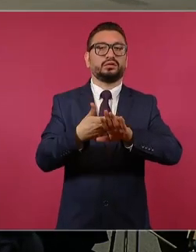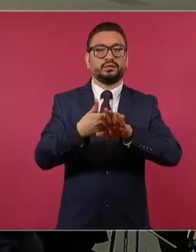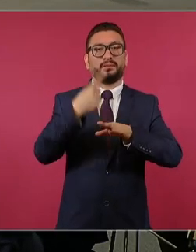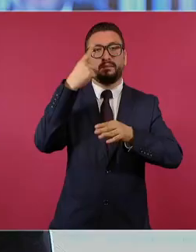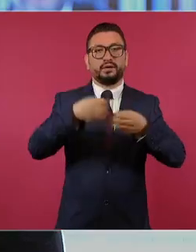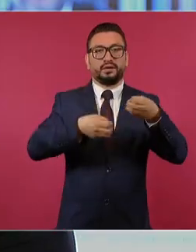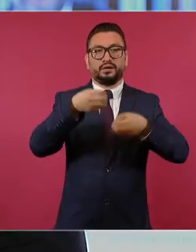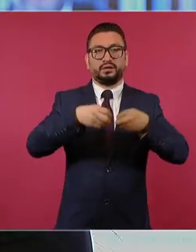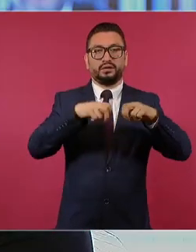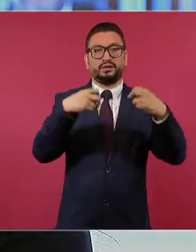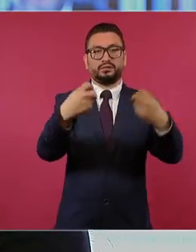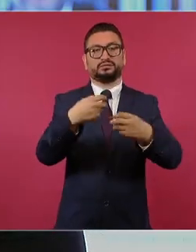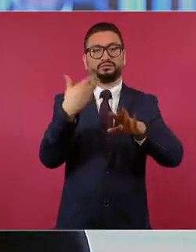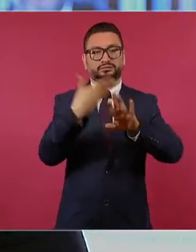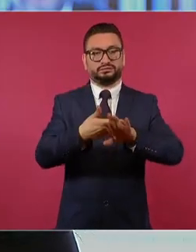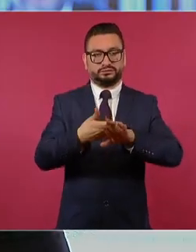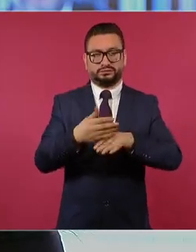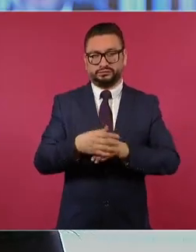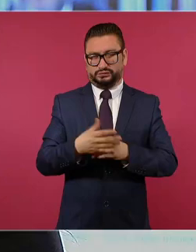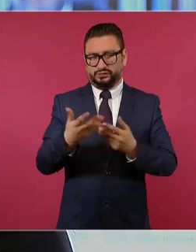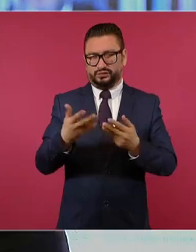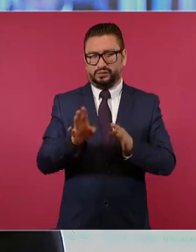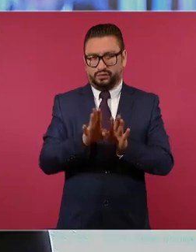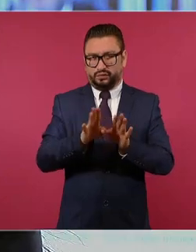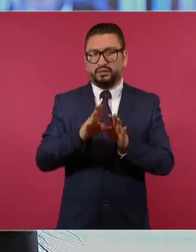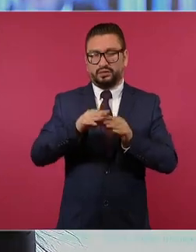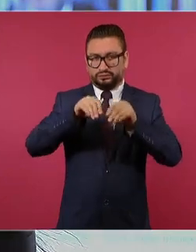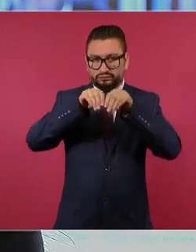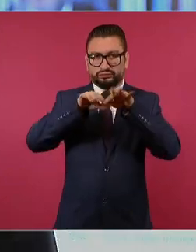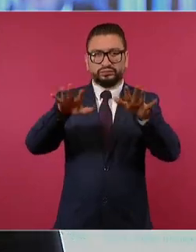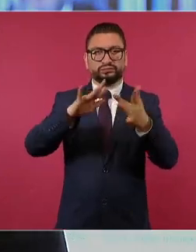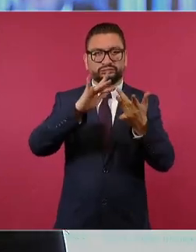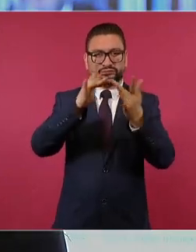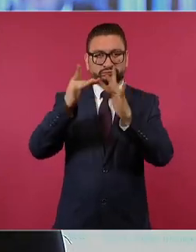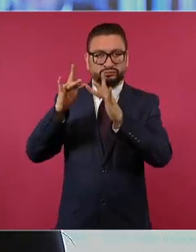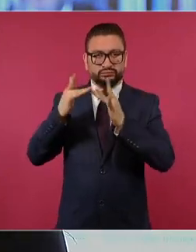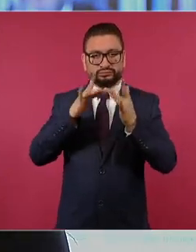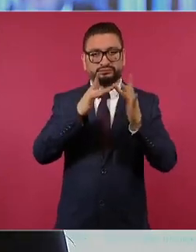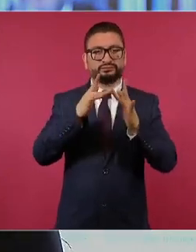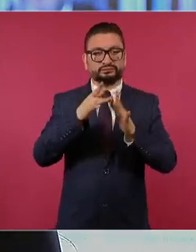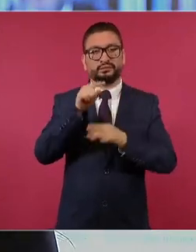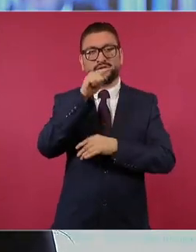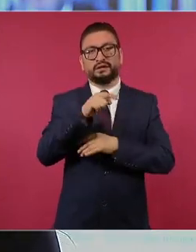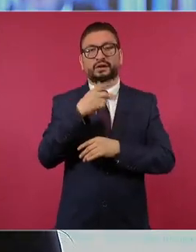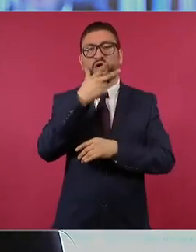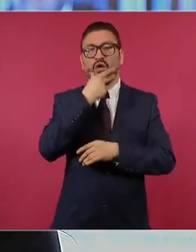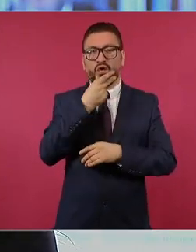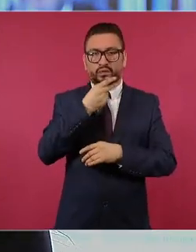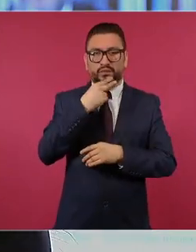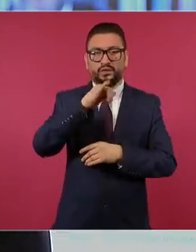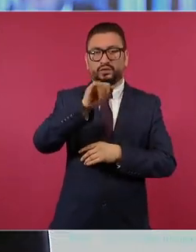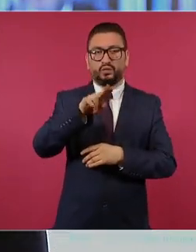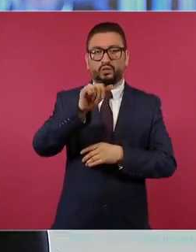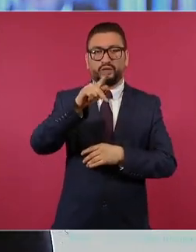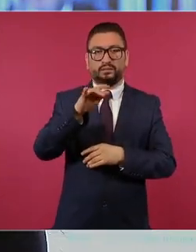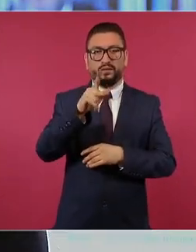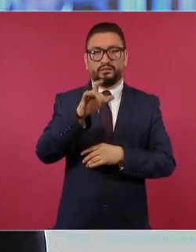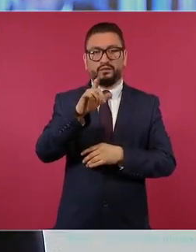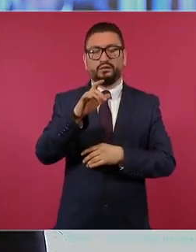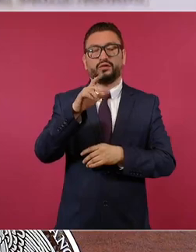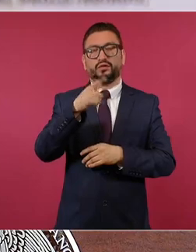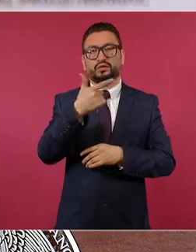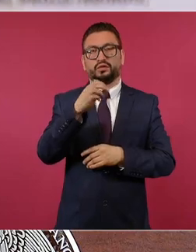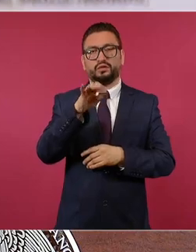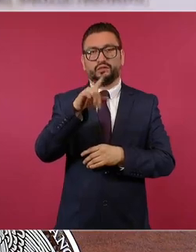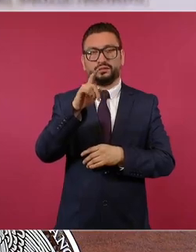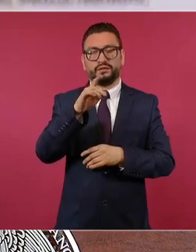magistrado. Medios de comunicación y en redes sociales se difundió la noticia de que el magistrado Juan Pablo Gómez Fierro habría